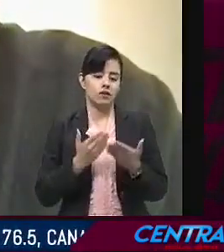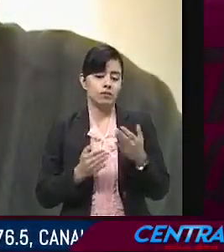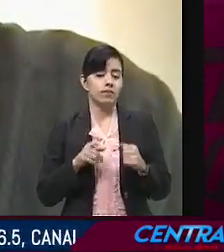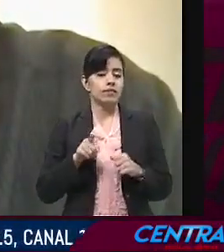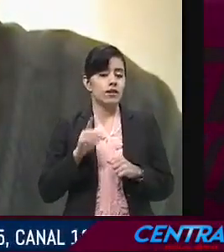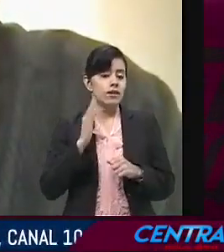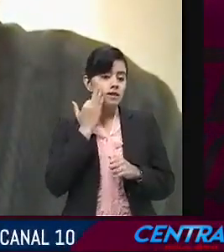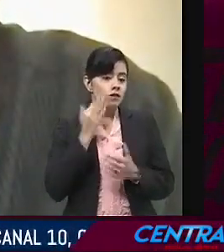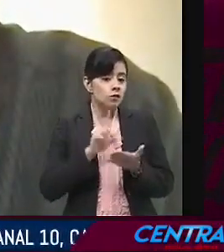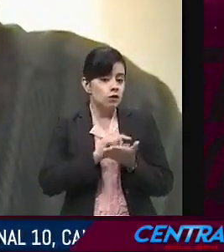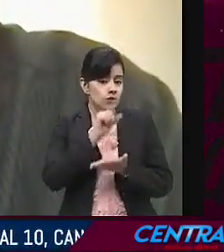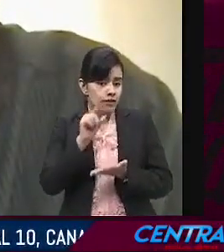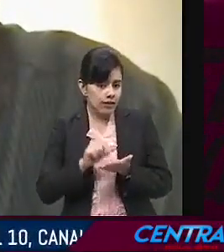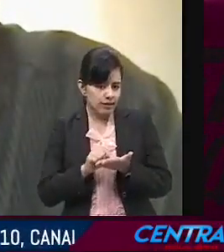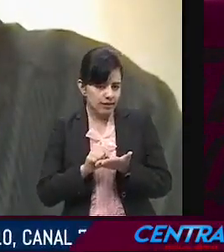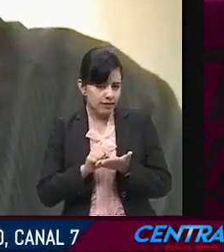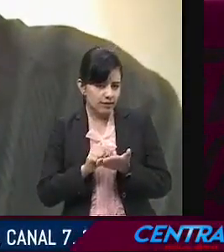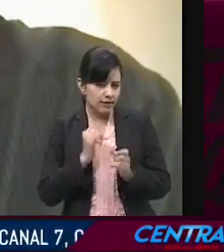sociales